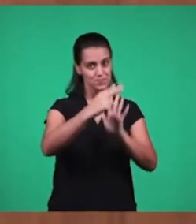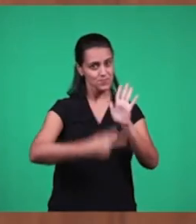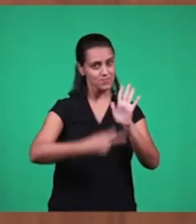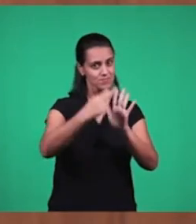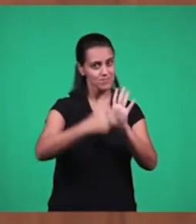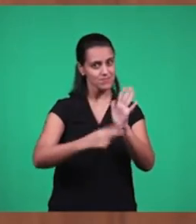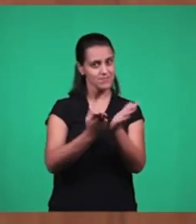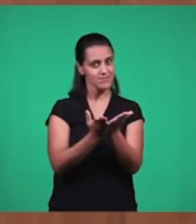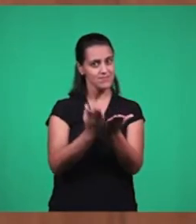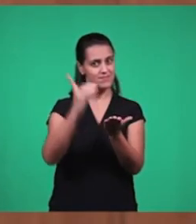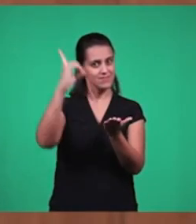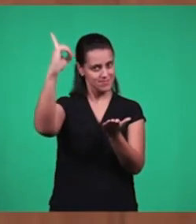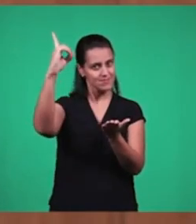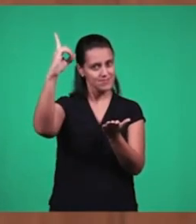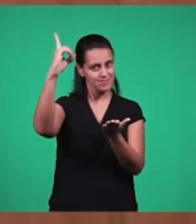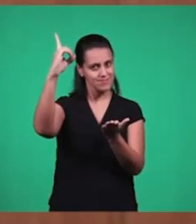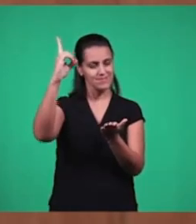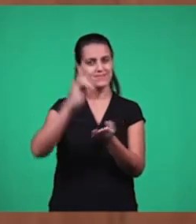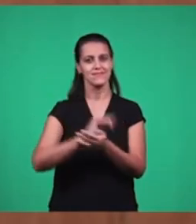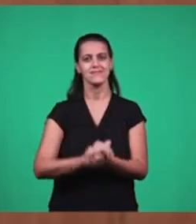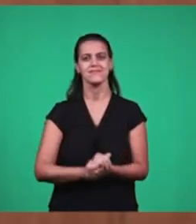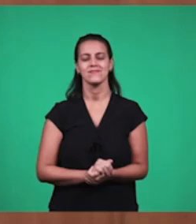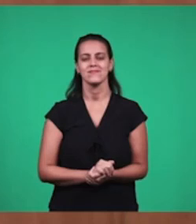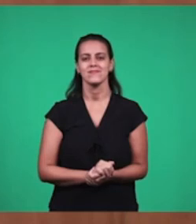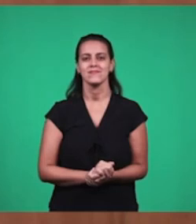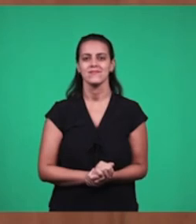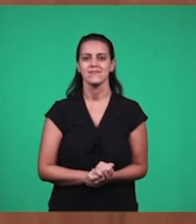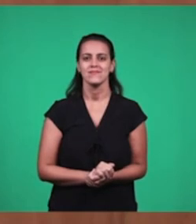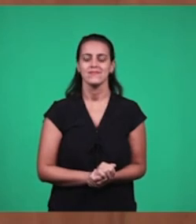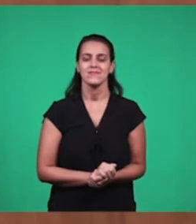un texto de la palabra del Señor.